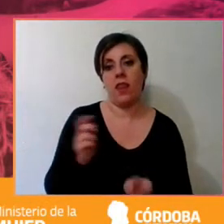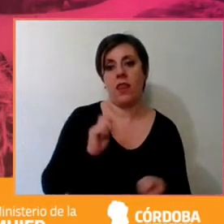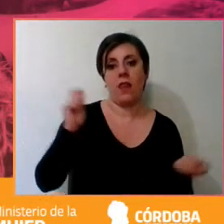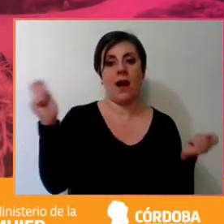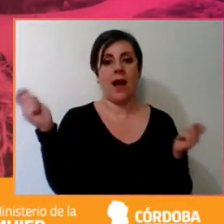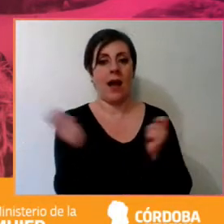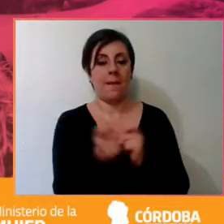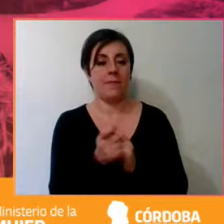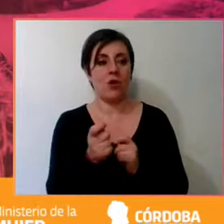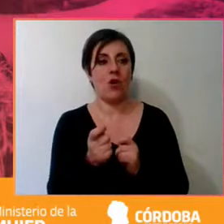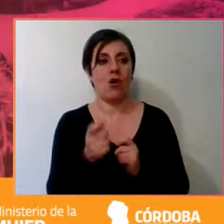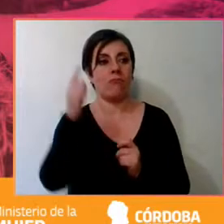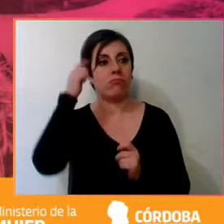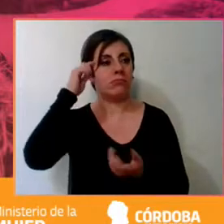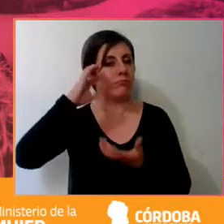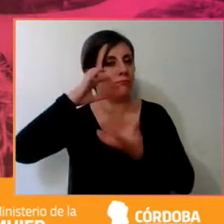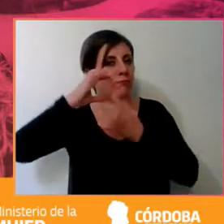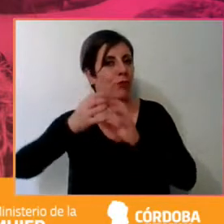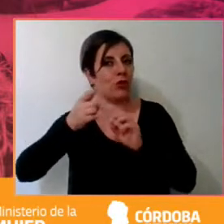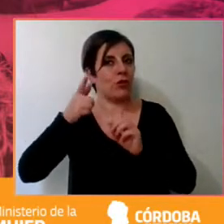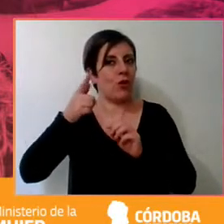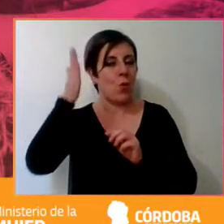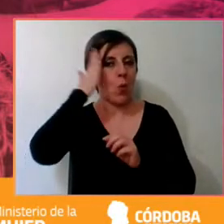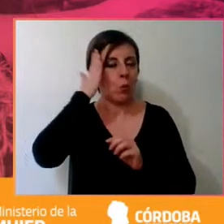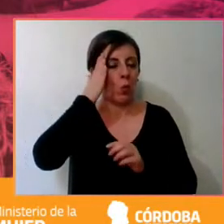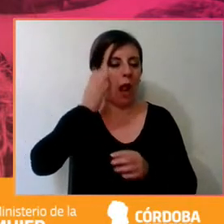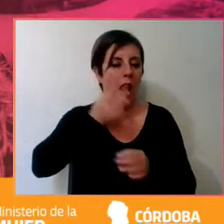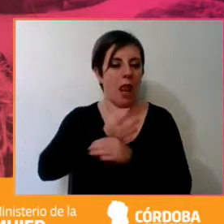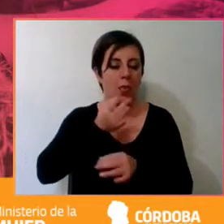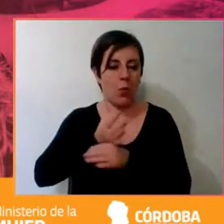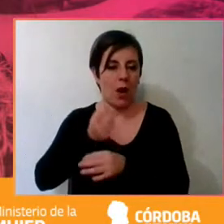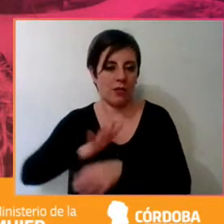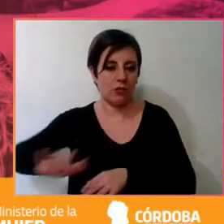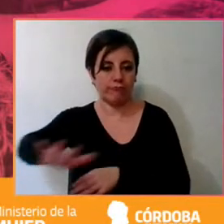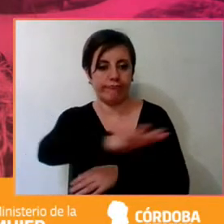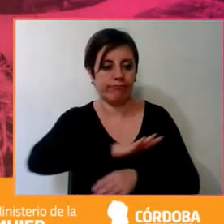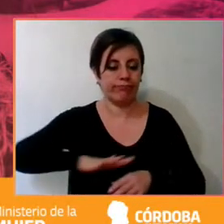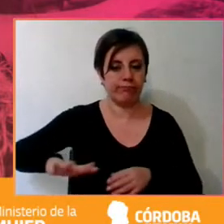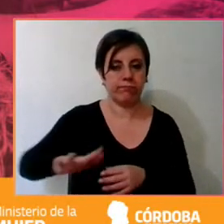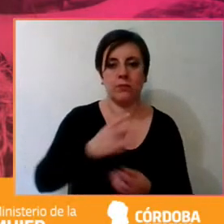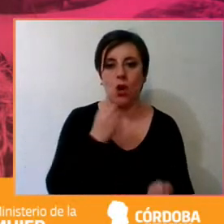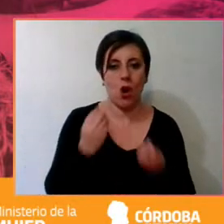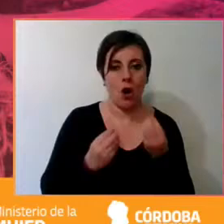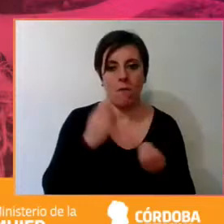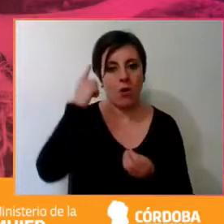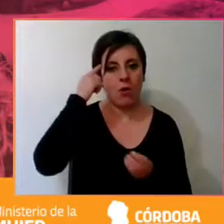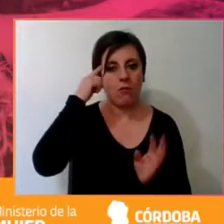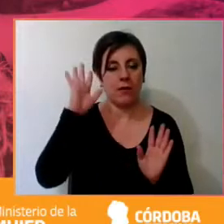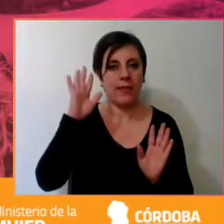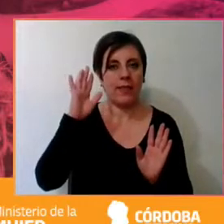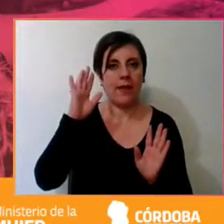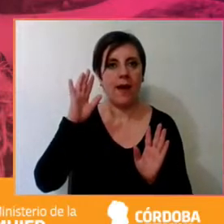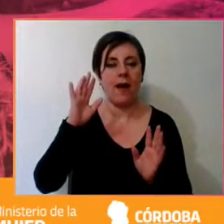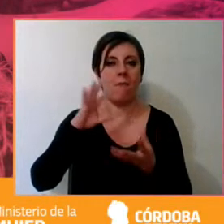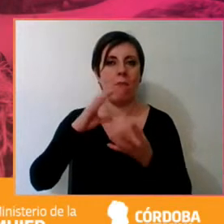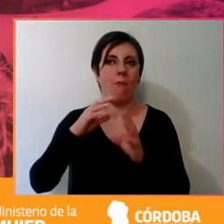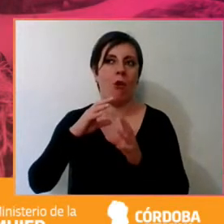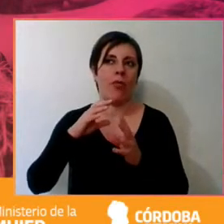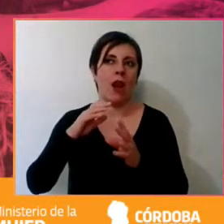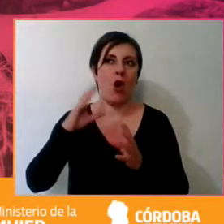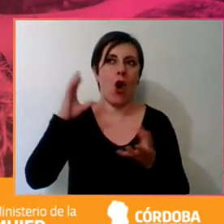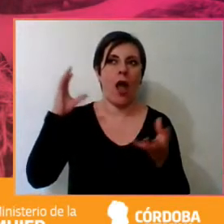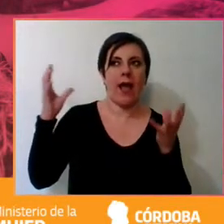patrones culturales, todo el ámbito de la educación. Aquí nos damos cuenta cómo desde una lógica de un modelo ecológico que justamente